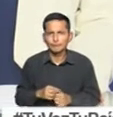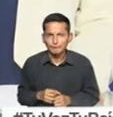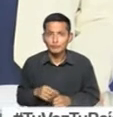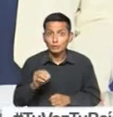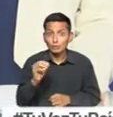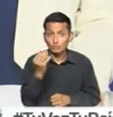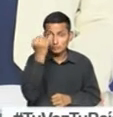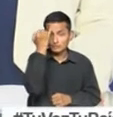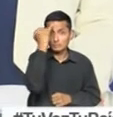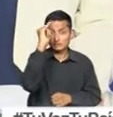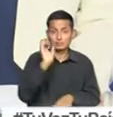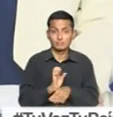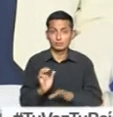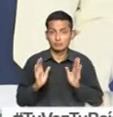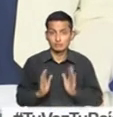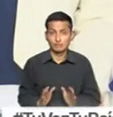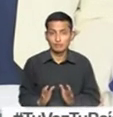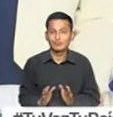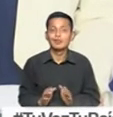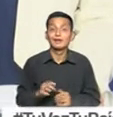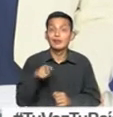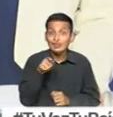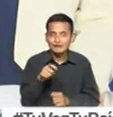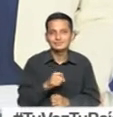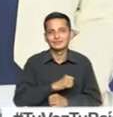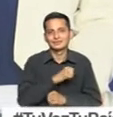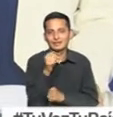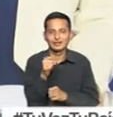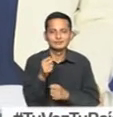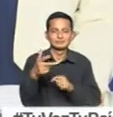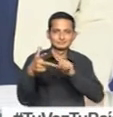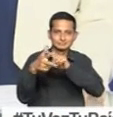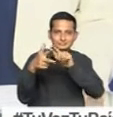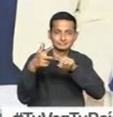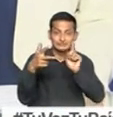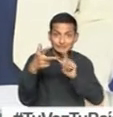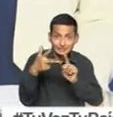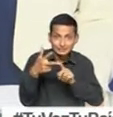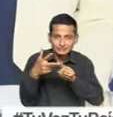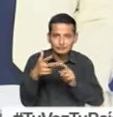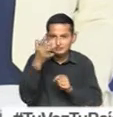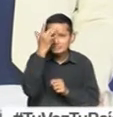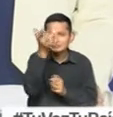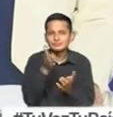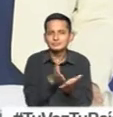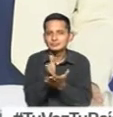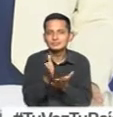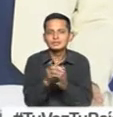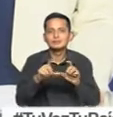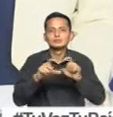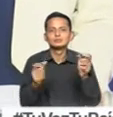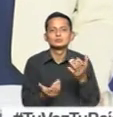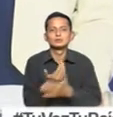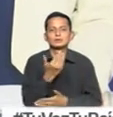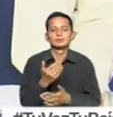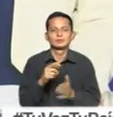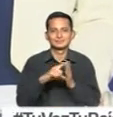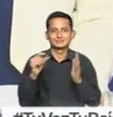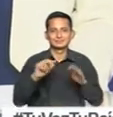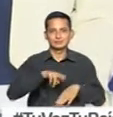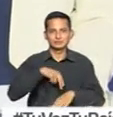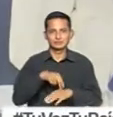joven ecuatoriano Luis Pérez fue el tercer ganador del concurso Liga de Emprendedores de la Corporación Financiera